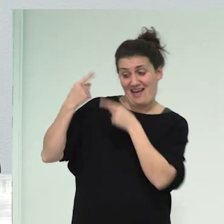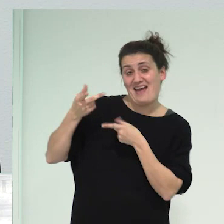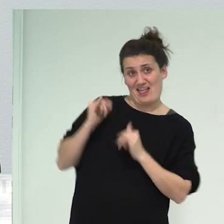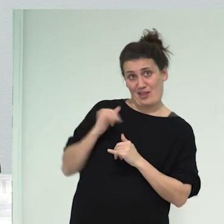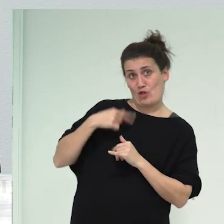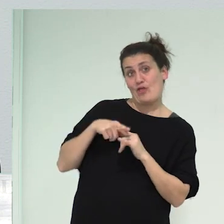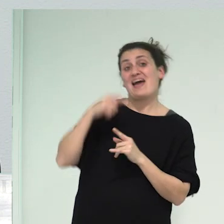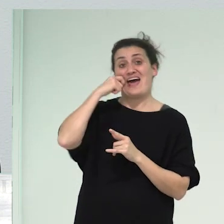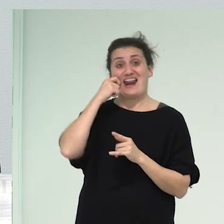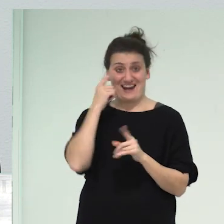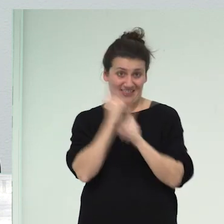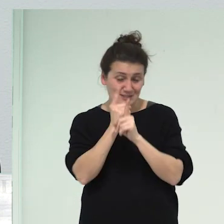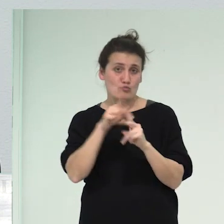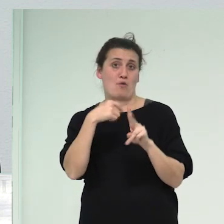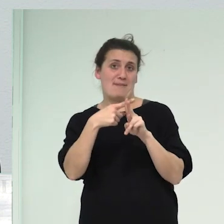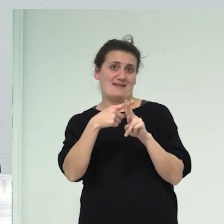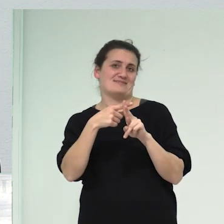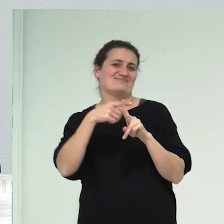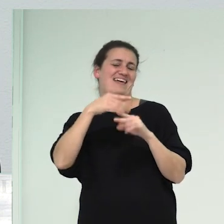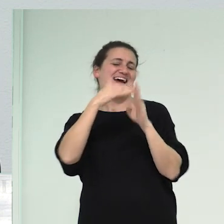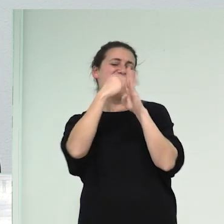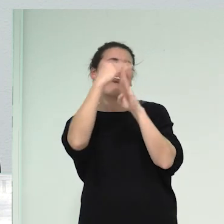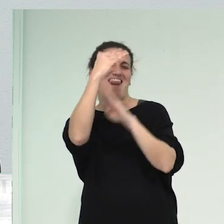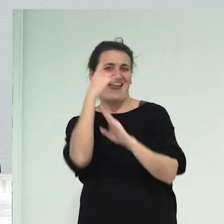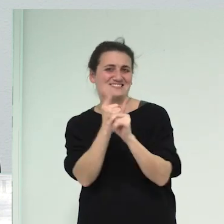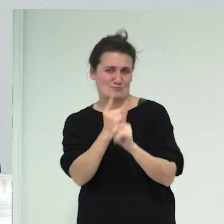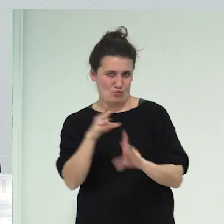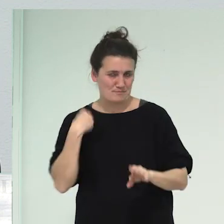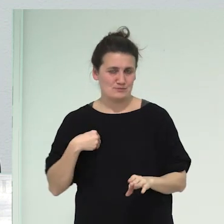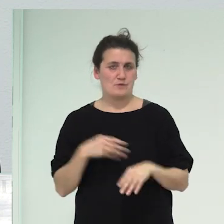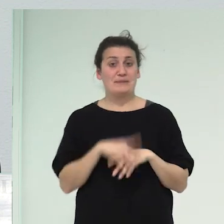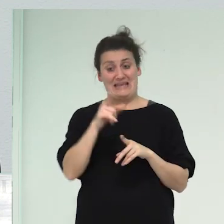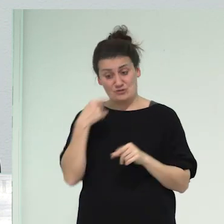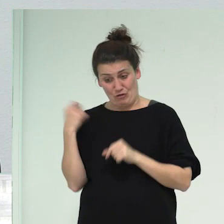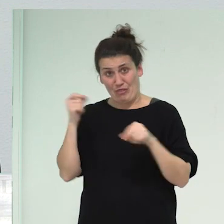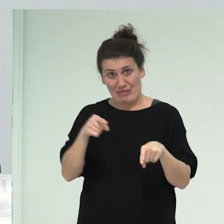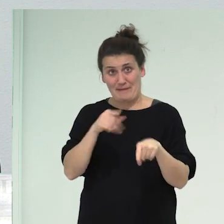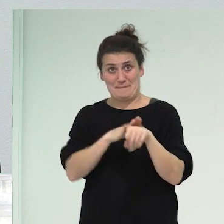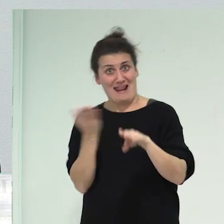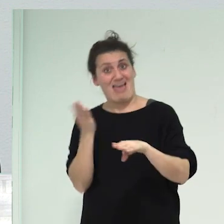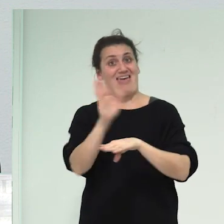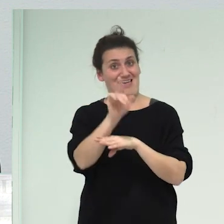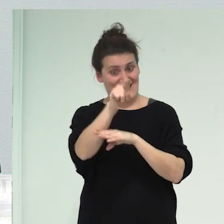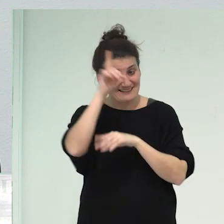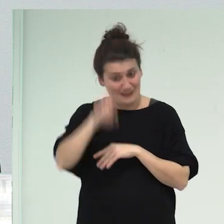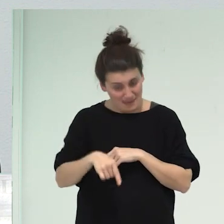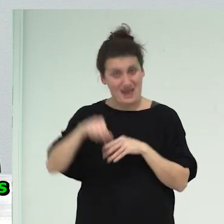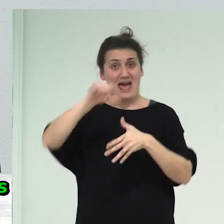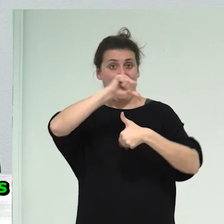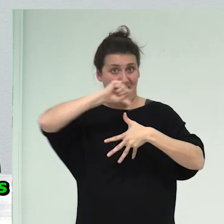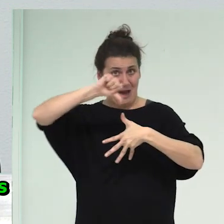el clasismo de las élites. Y esto lo traigo a colación para señalar que también en América